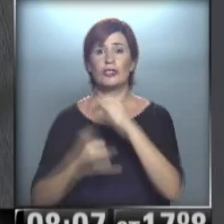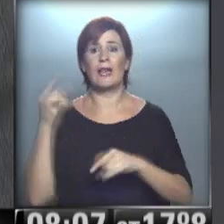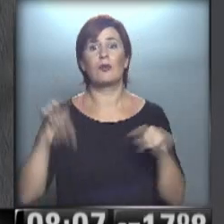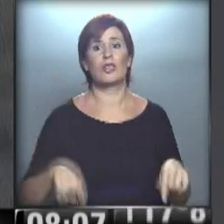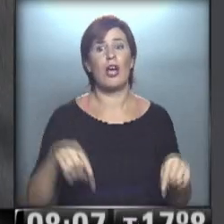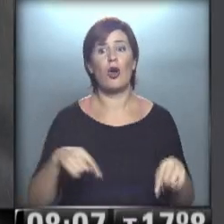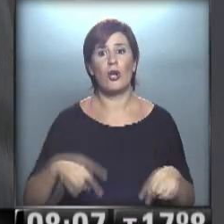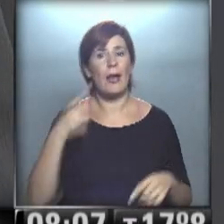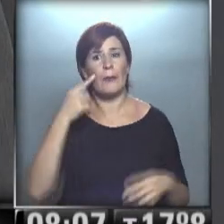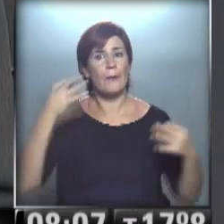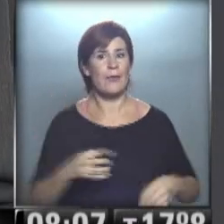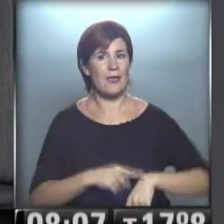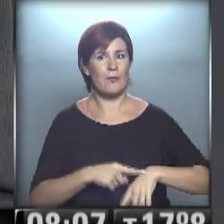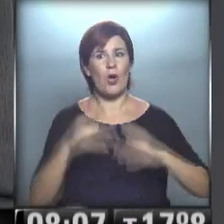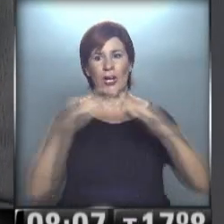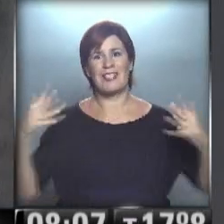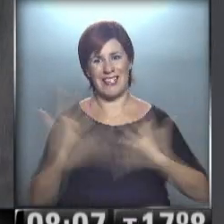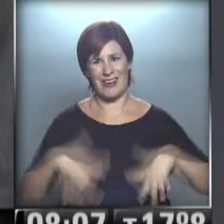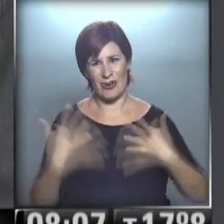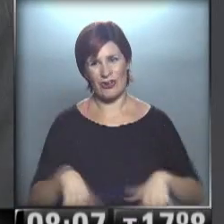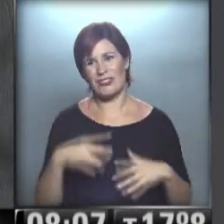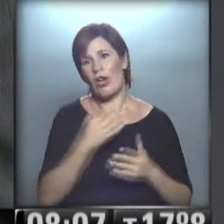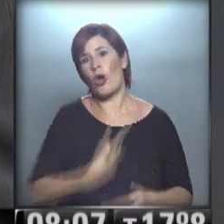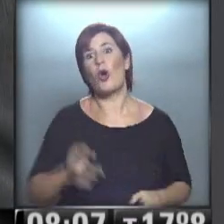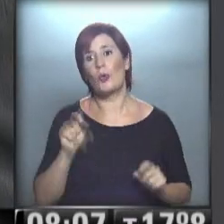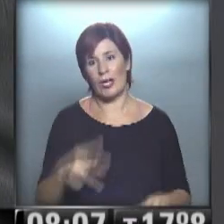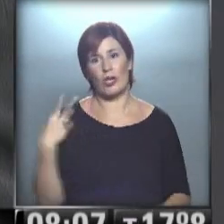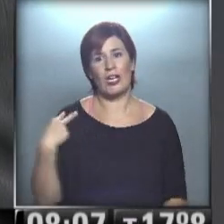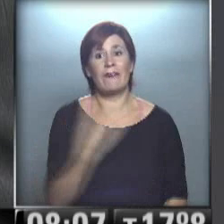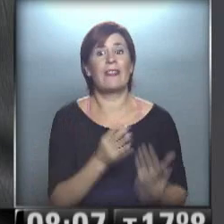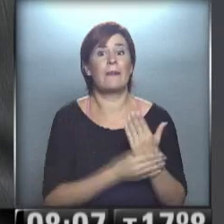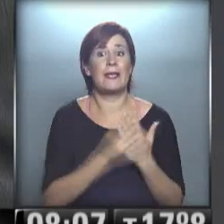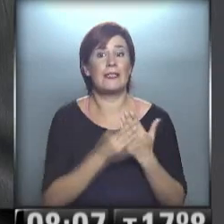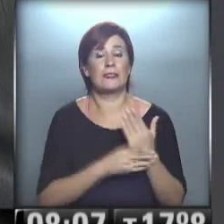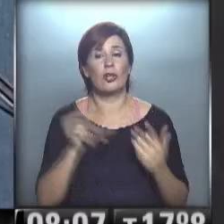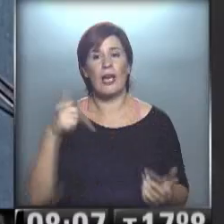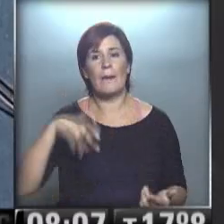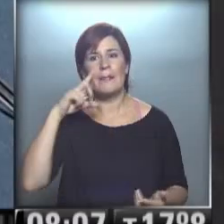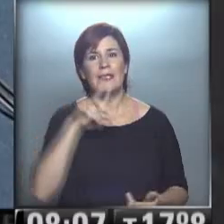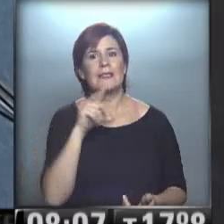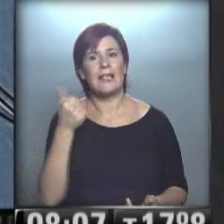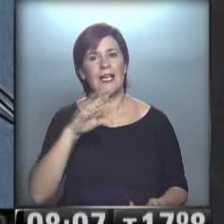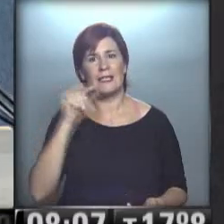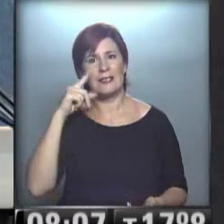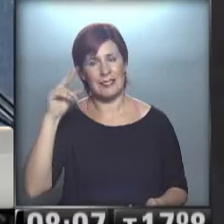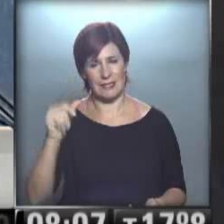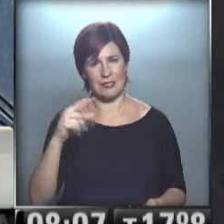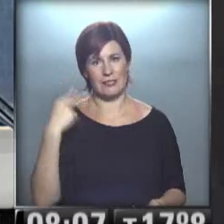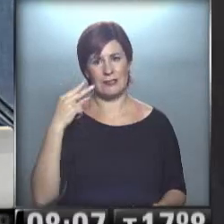Porque tenemos que irnos en vivo a Casa de Gobierno para escuchar al jefe de gabinete, Jorge Capitanich, que ya ha comenzado su rueda de prensa.